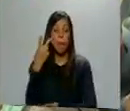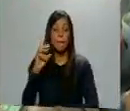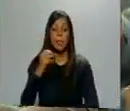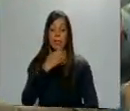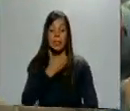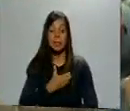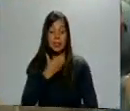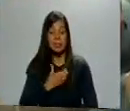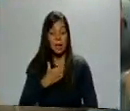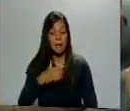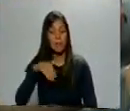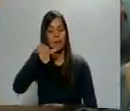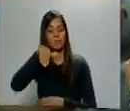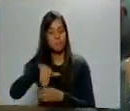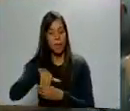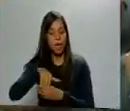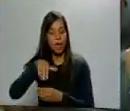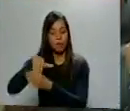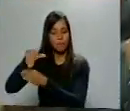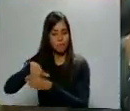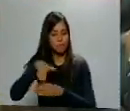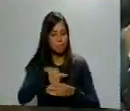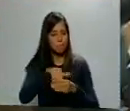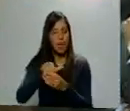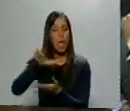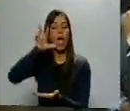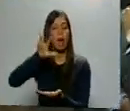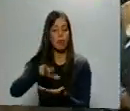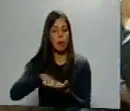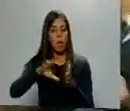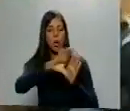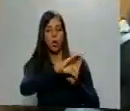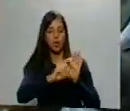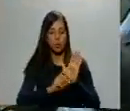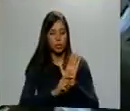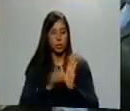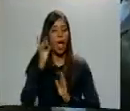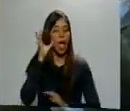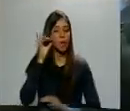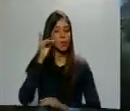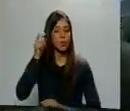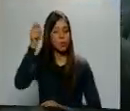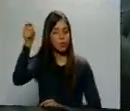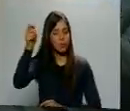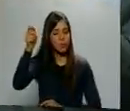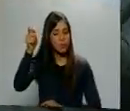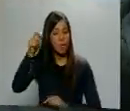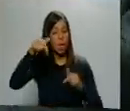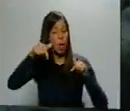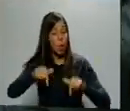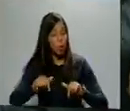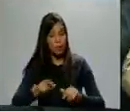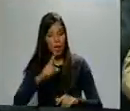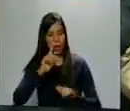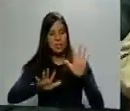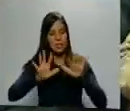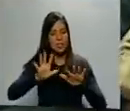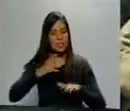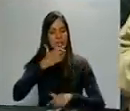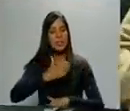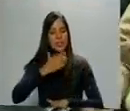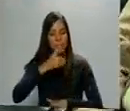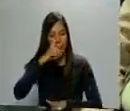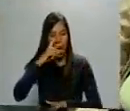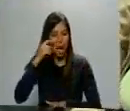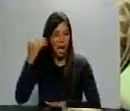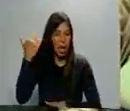fue promulgada la Constitución de la República Bolivariana de Venezuela. Un día como hoy, luego de que el